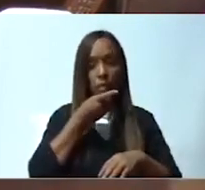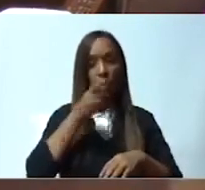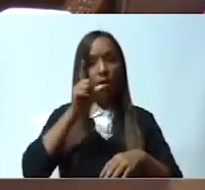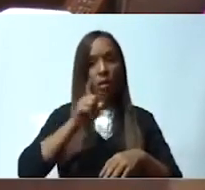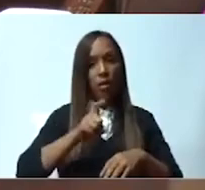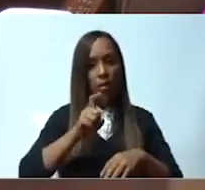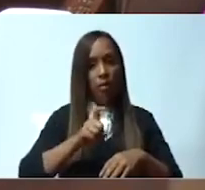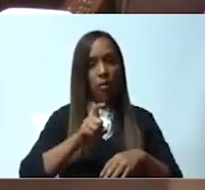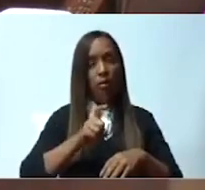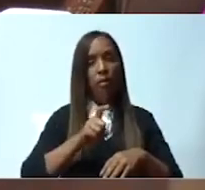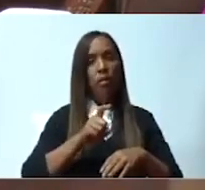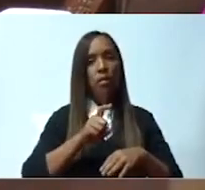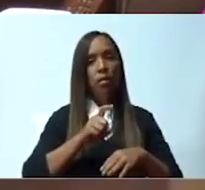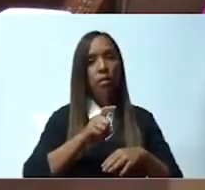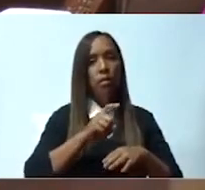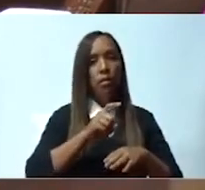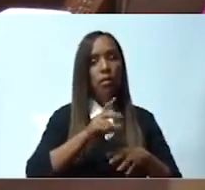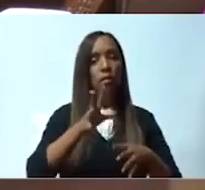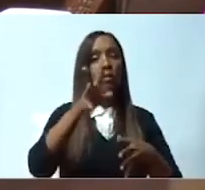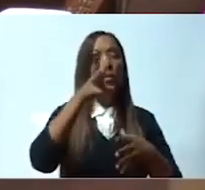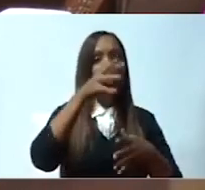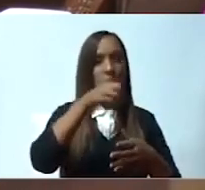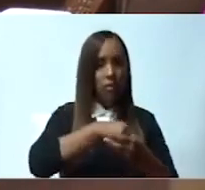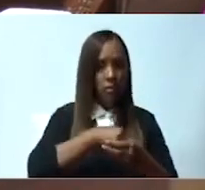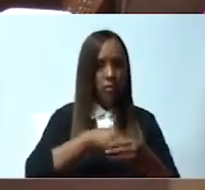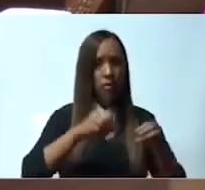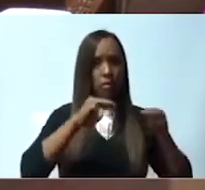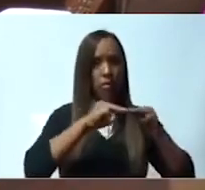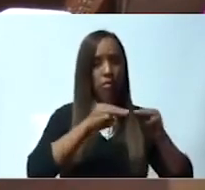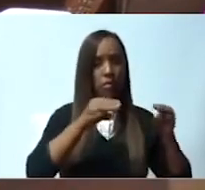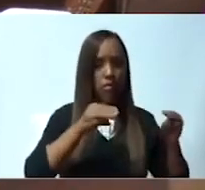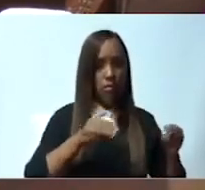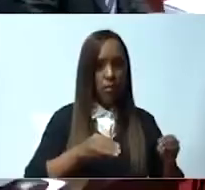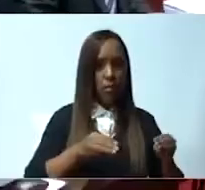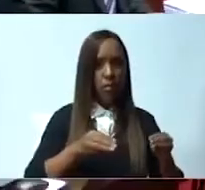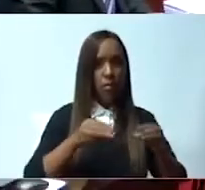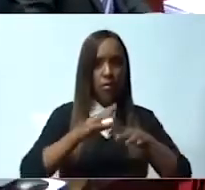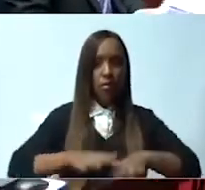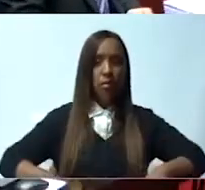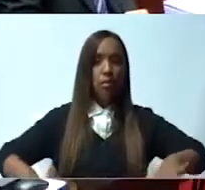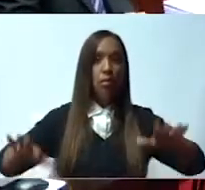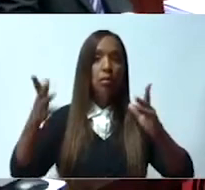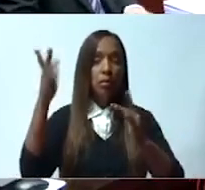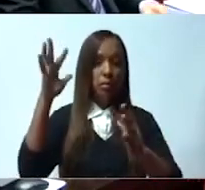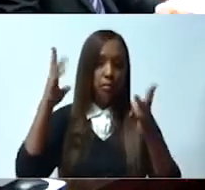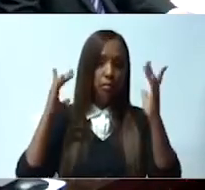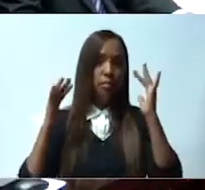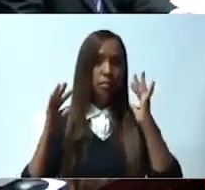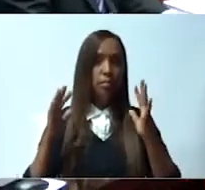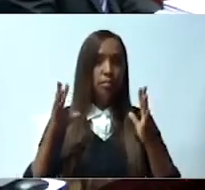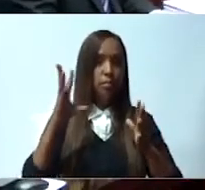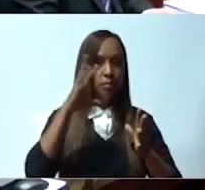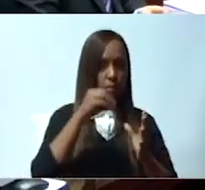Nacional, ok, y continúa igual. Entonces,